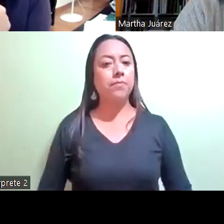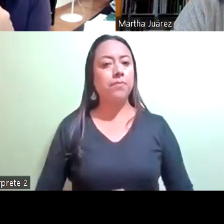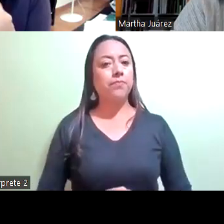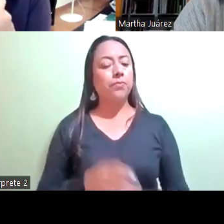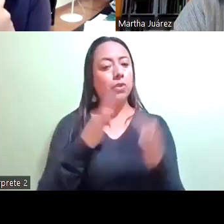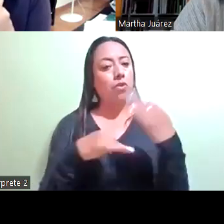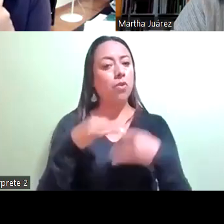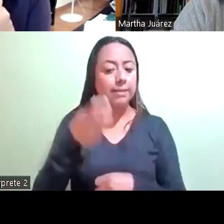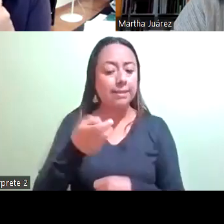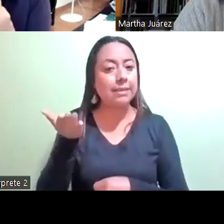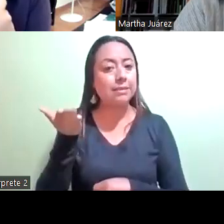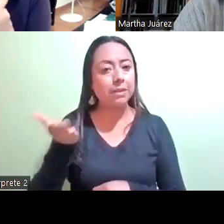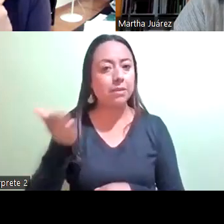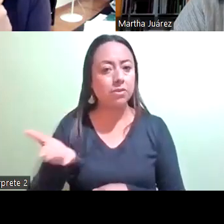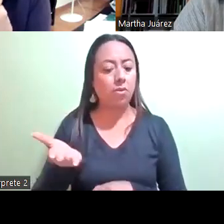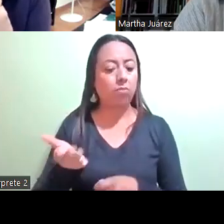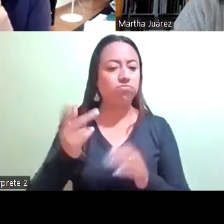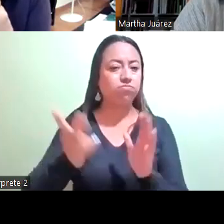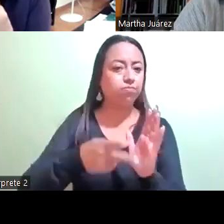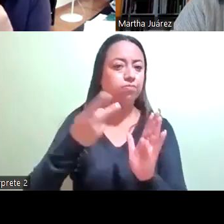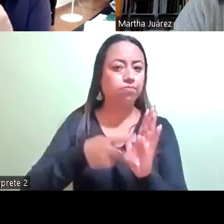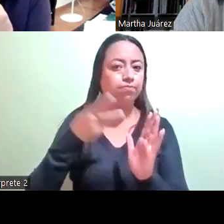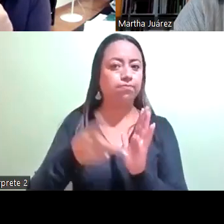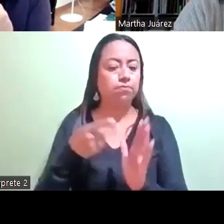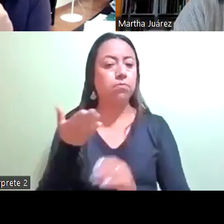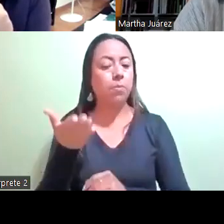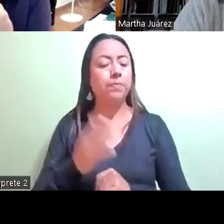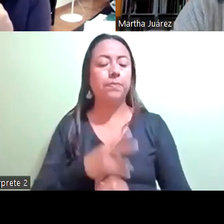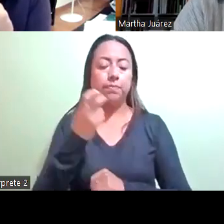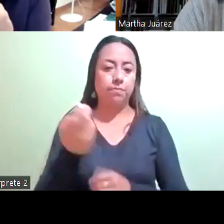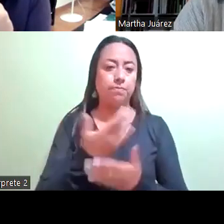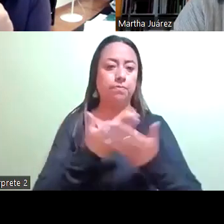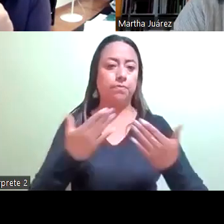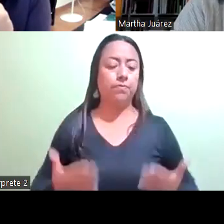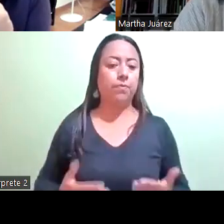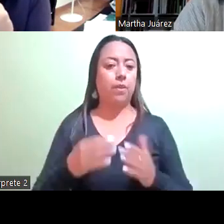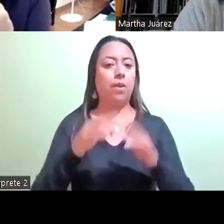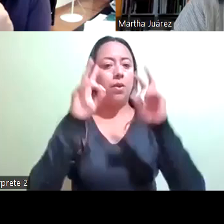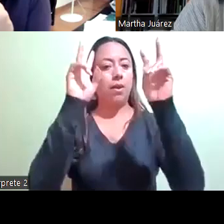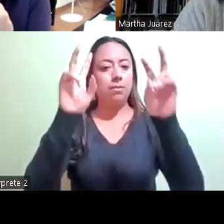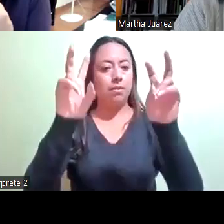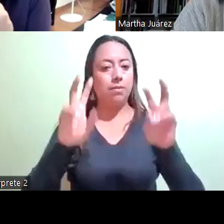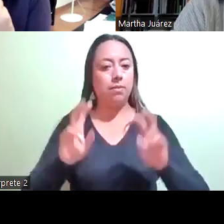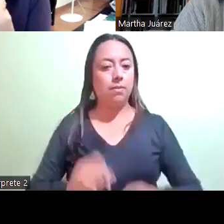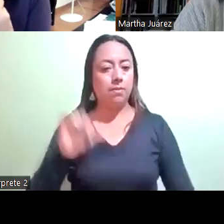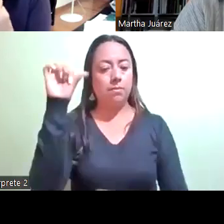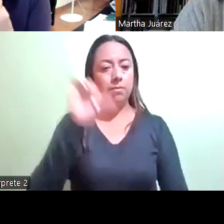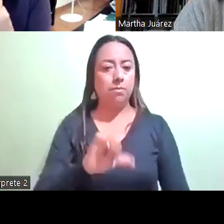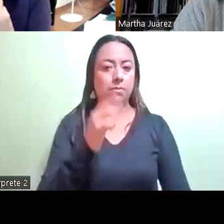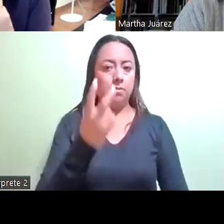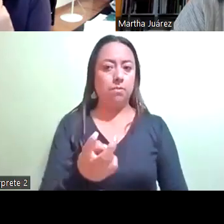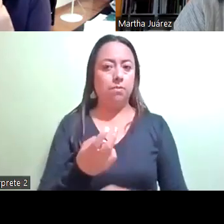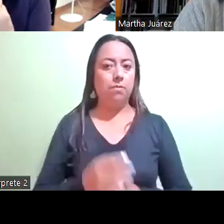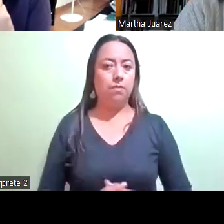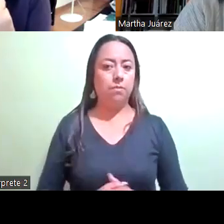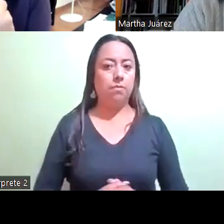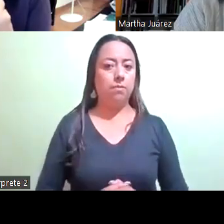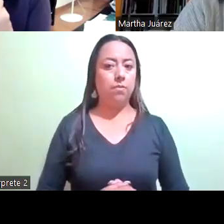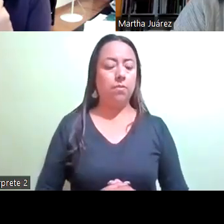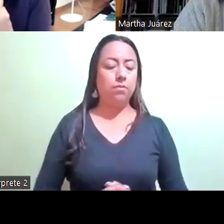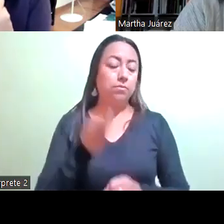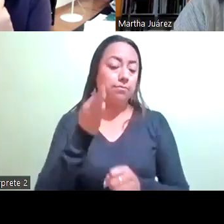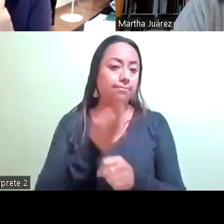reiterativas, de ahí los puntos siguientes del orden del día, por lo cual hemos solicitado se declare en inexistencia, toda vez